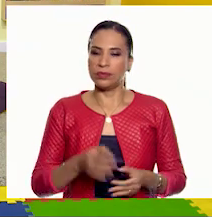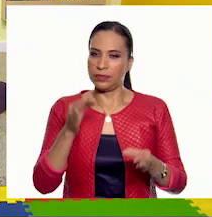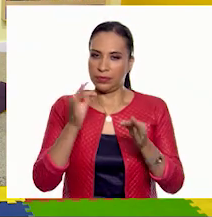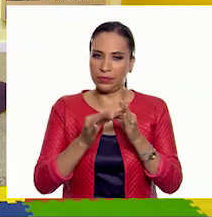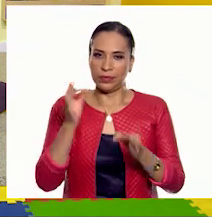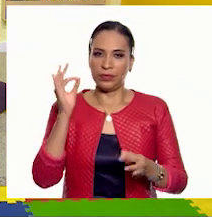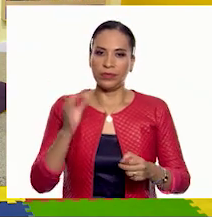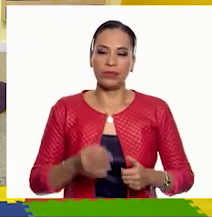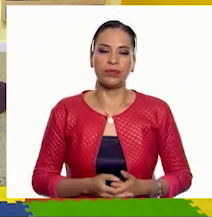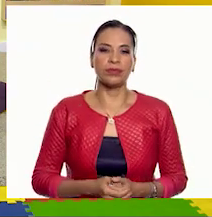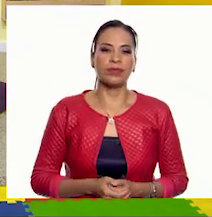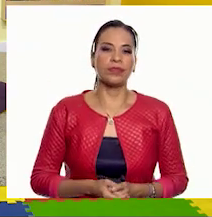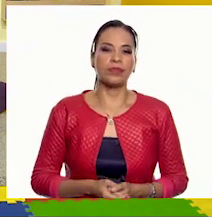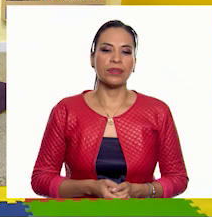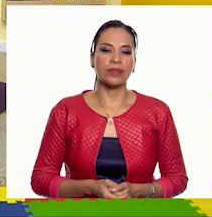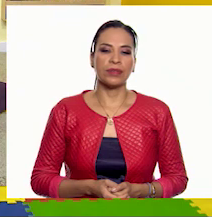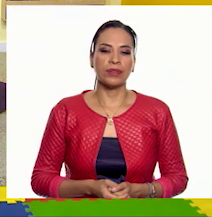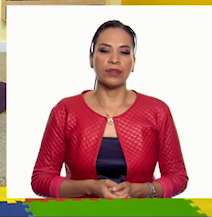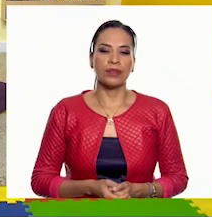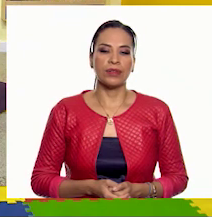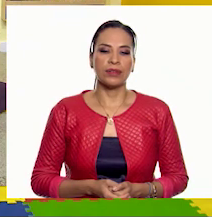¡Listo!